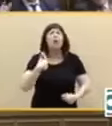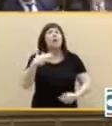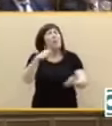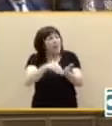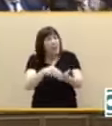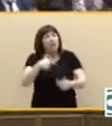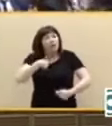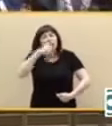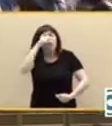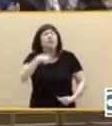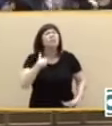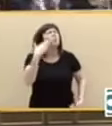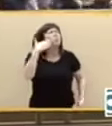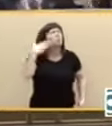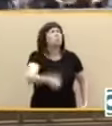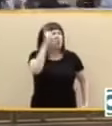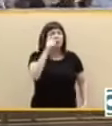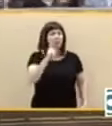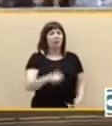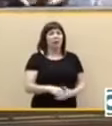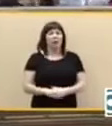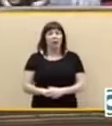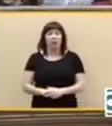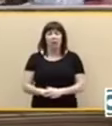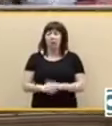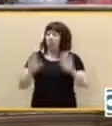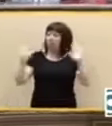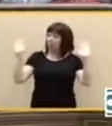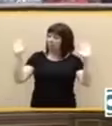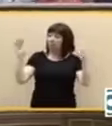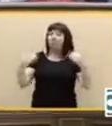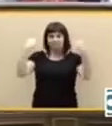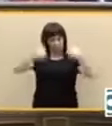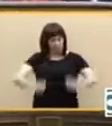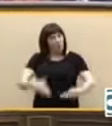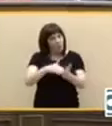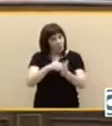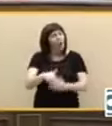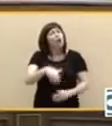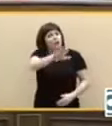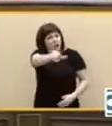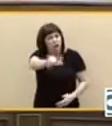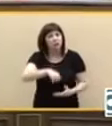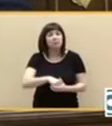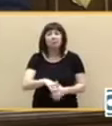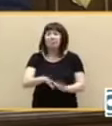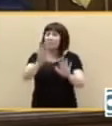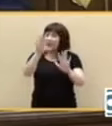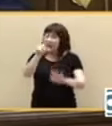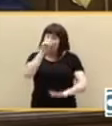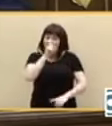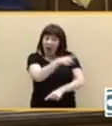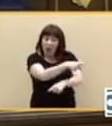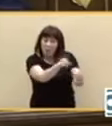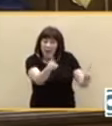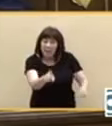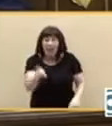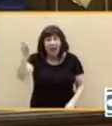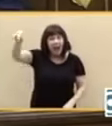Ahora, aparte de valenciano, les recuerdo... Tienen 420